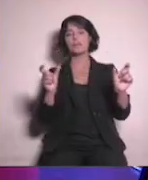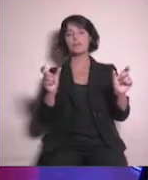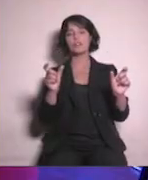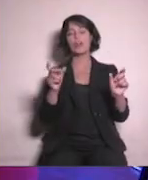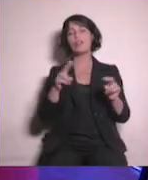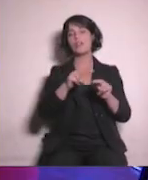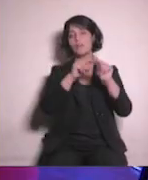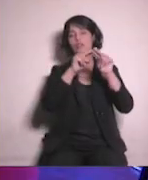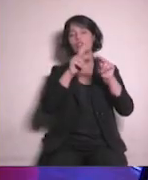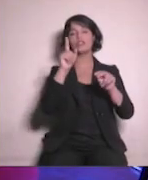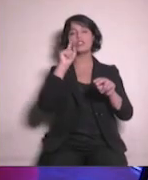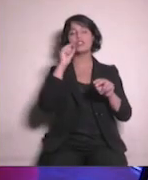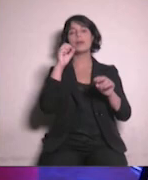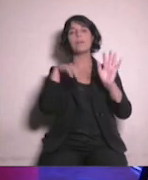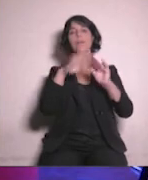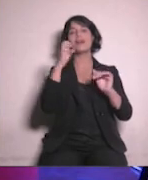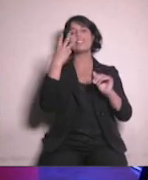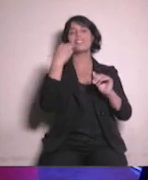más de 35 años.